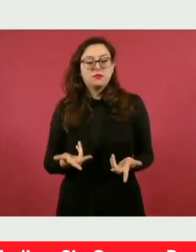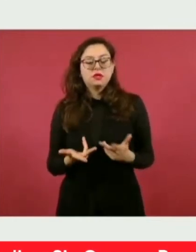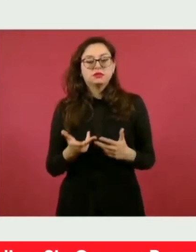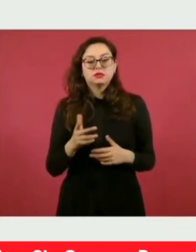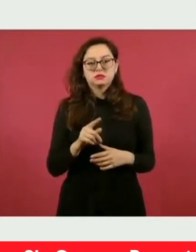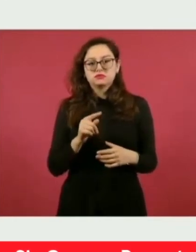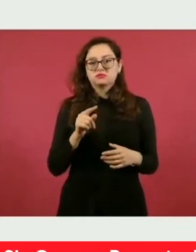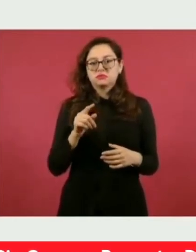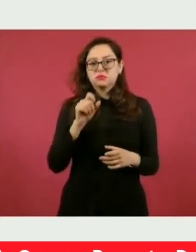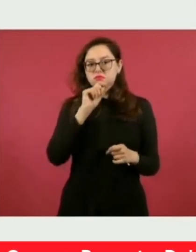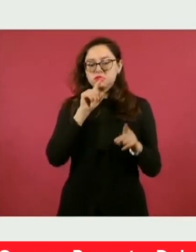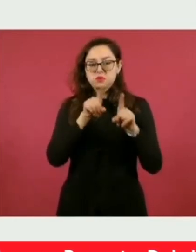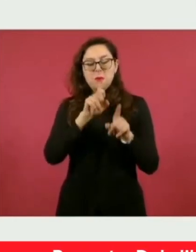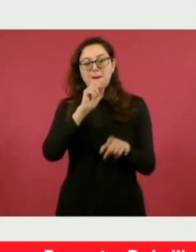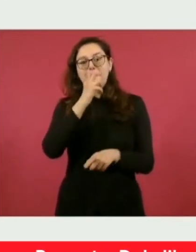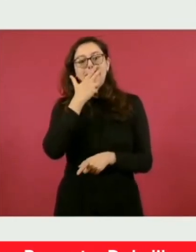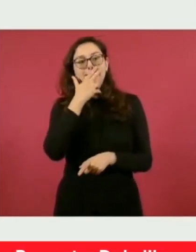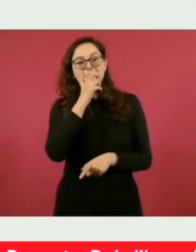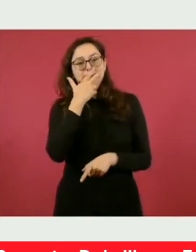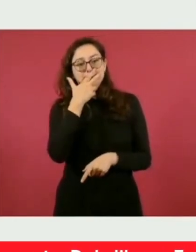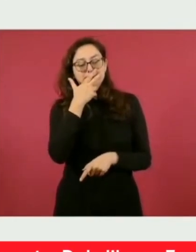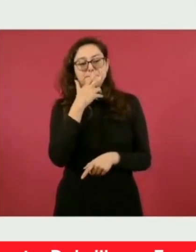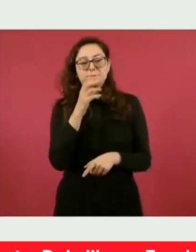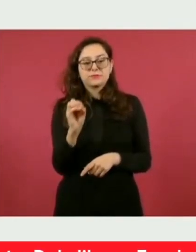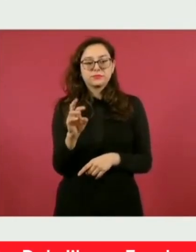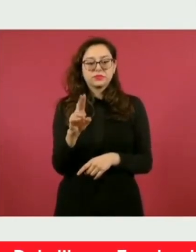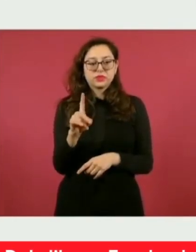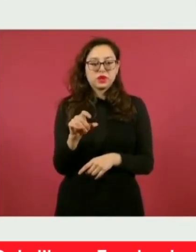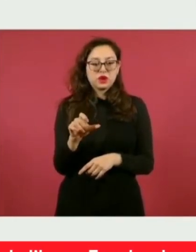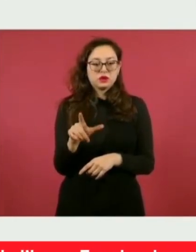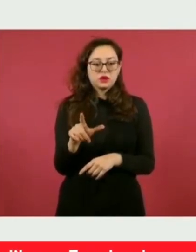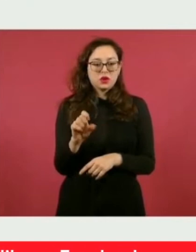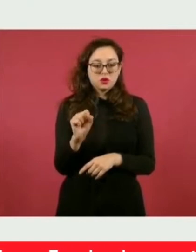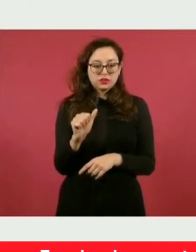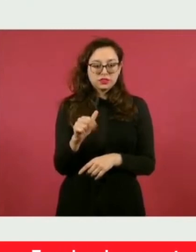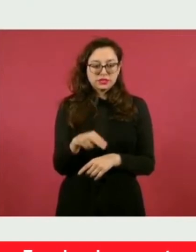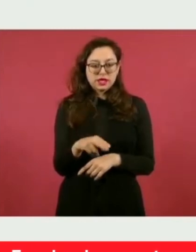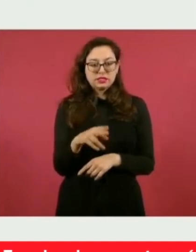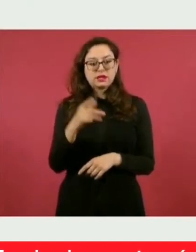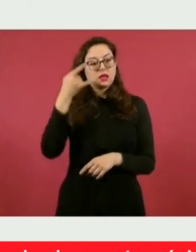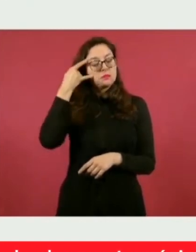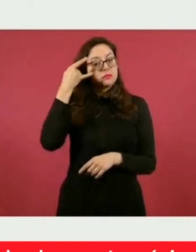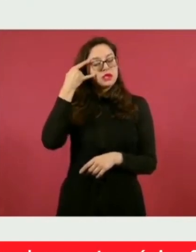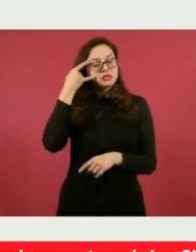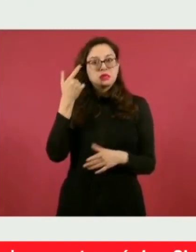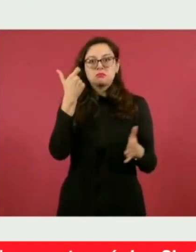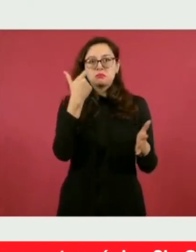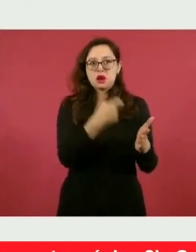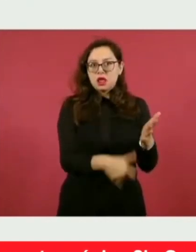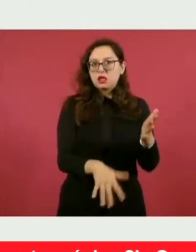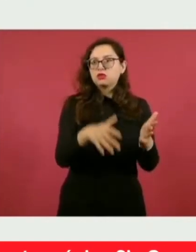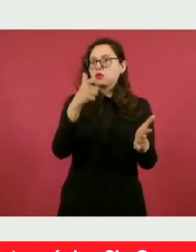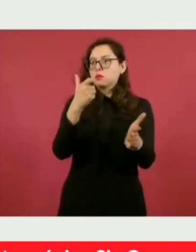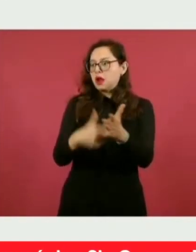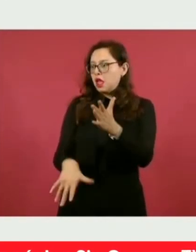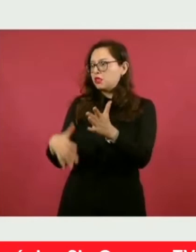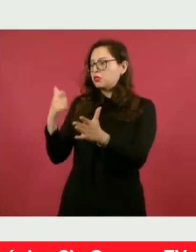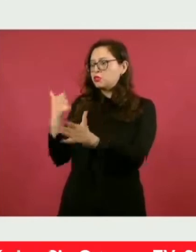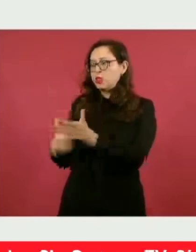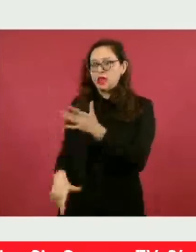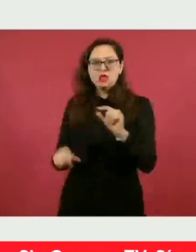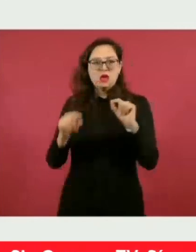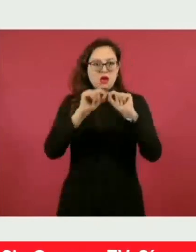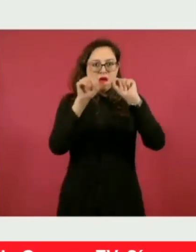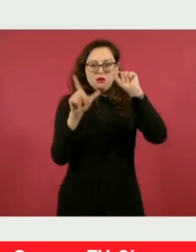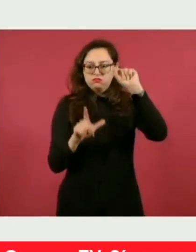de Pemex allá en Chihuahua, en Buenaventura, y Orsan en Carmen, Campeche. Como les comentaba, en todo el país